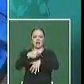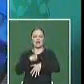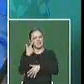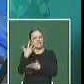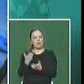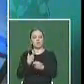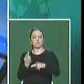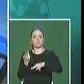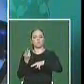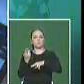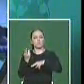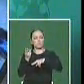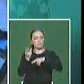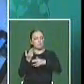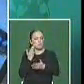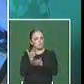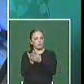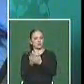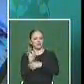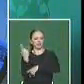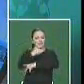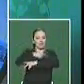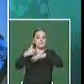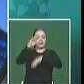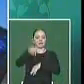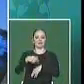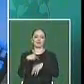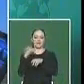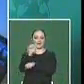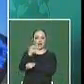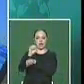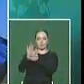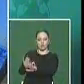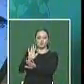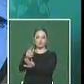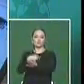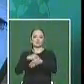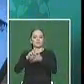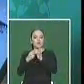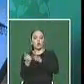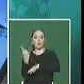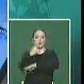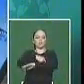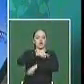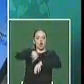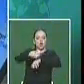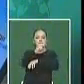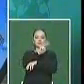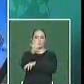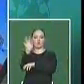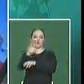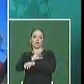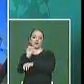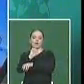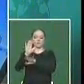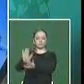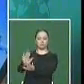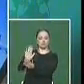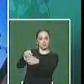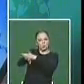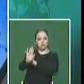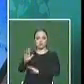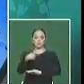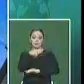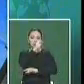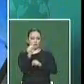más de pico y placa para estos vehículos, es decir, una vez por semana, las 24 horas del día. Aseguran los conductores que si se implementa